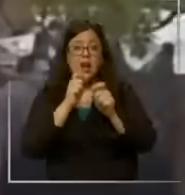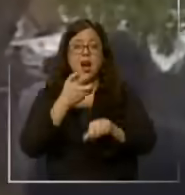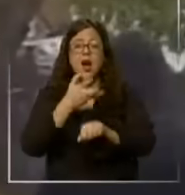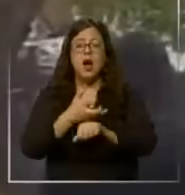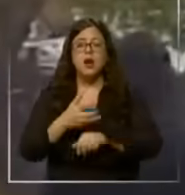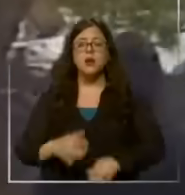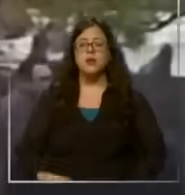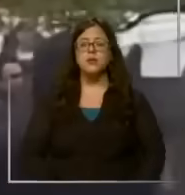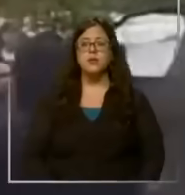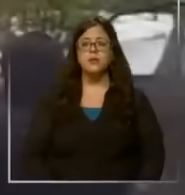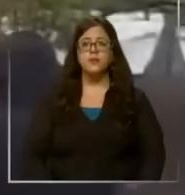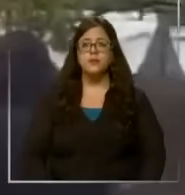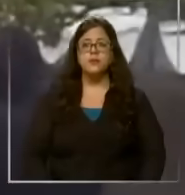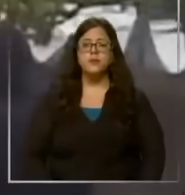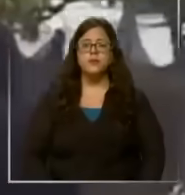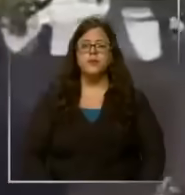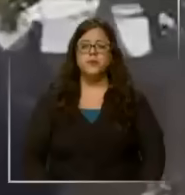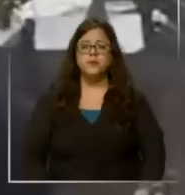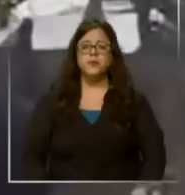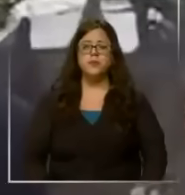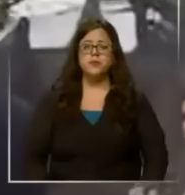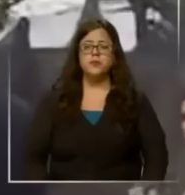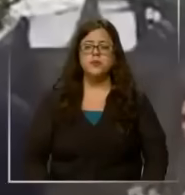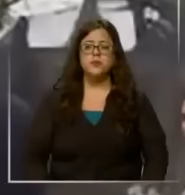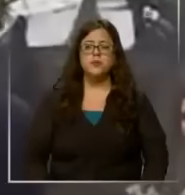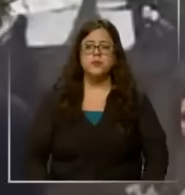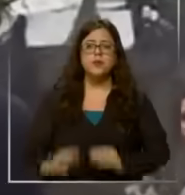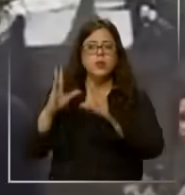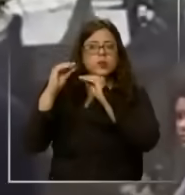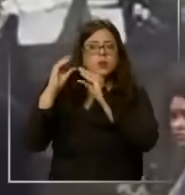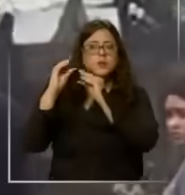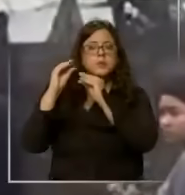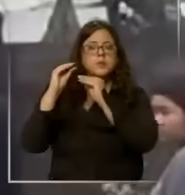Llegarían 3 minutos, pero la señora vendió la casa.